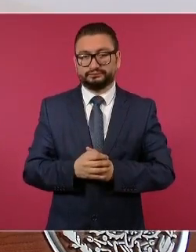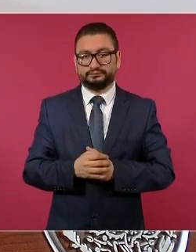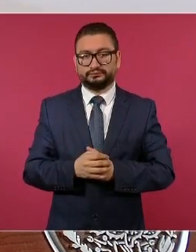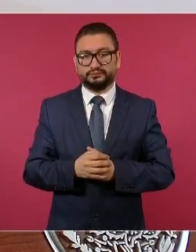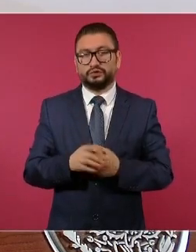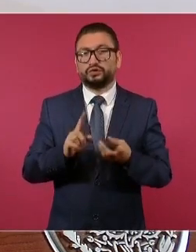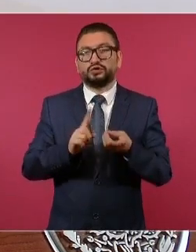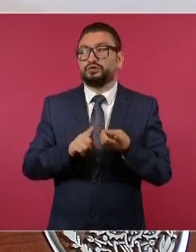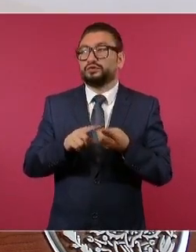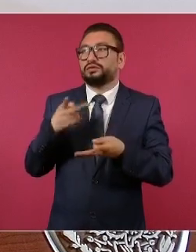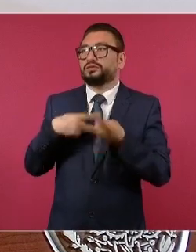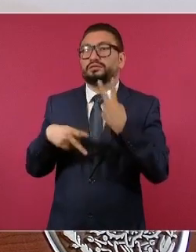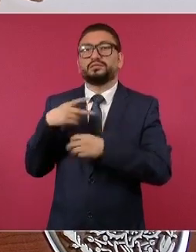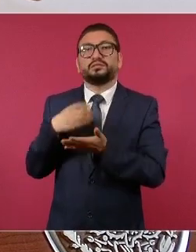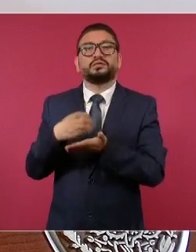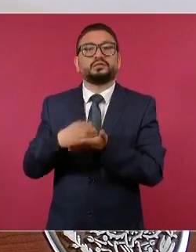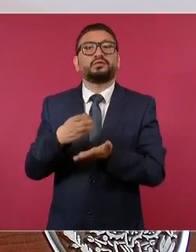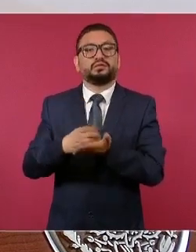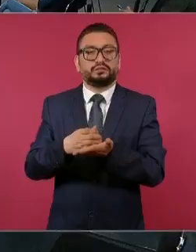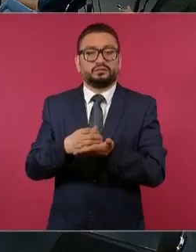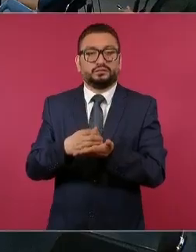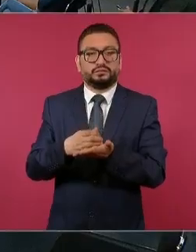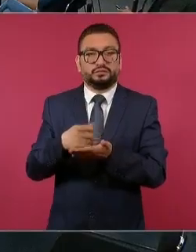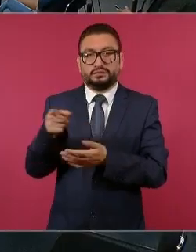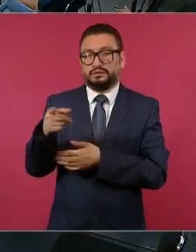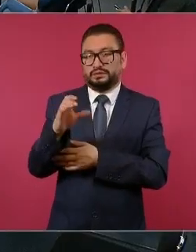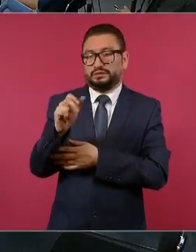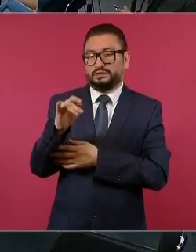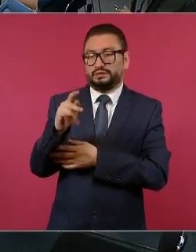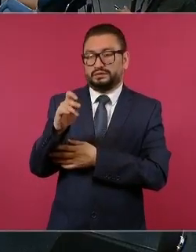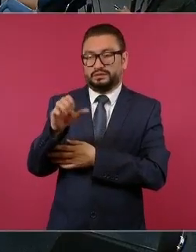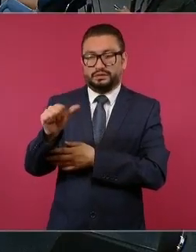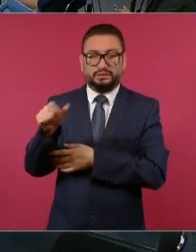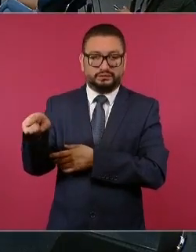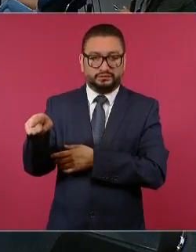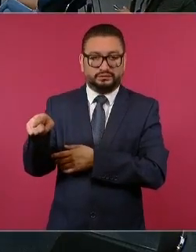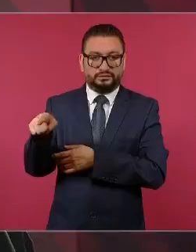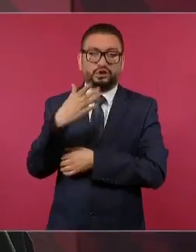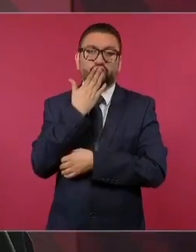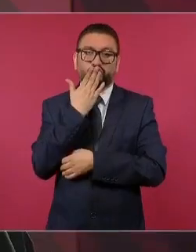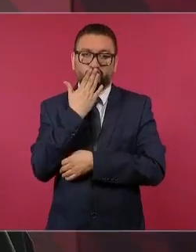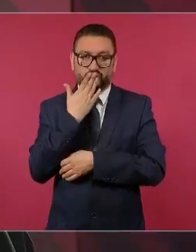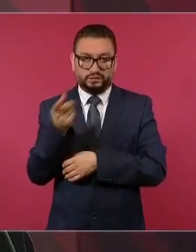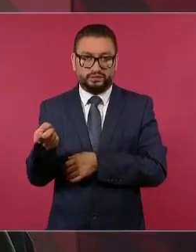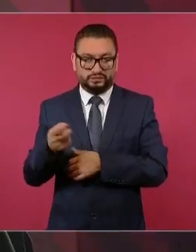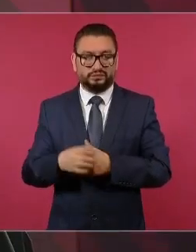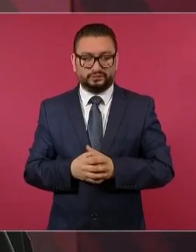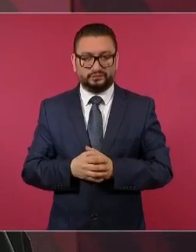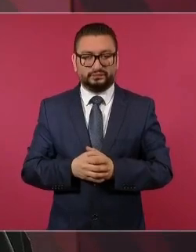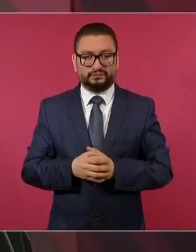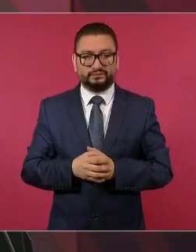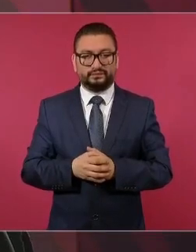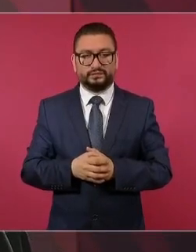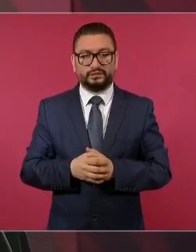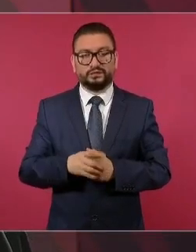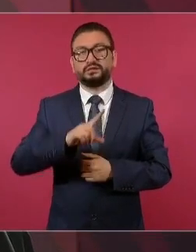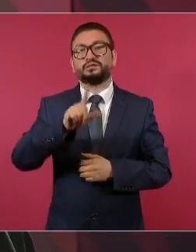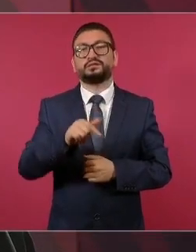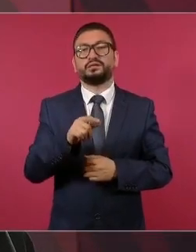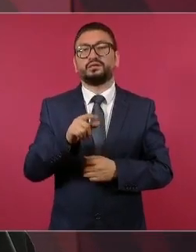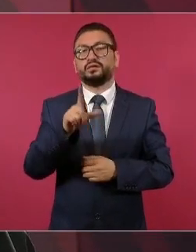¿Y dónde está el cobre? En Cananea y en Nacozari. En Sonora. Y luego el